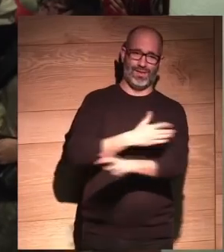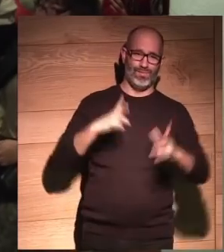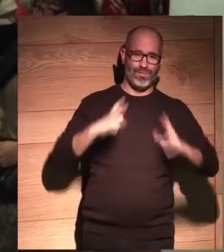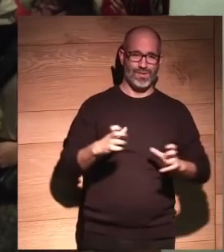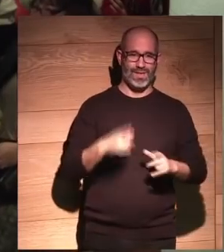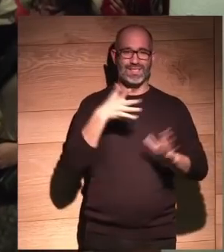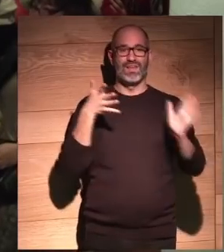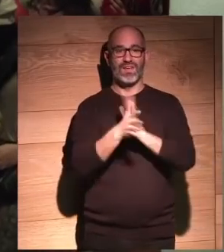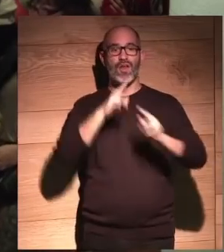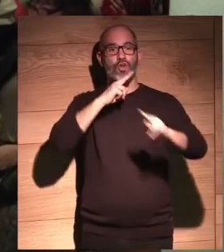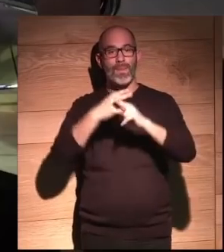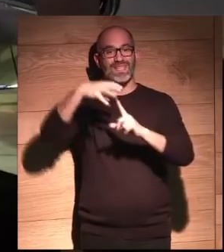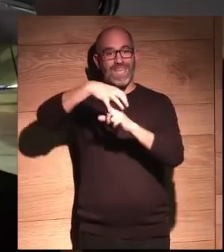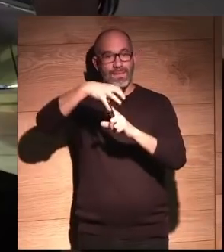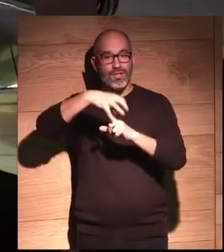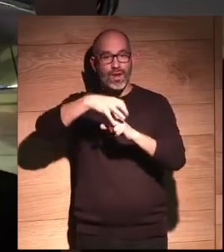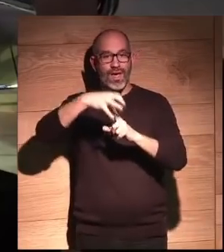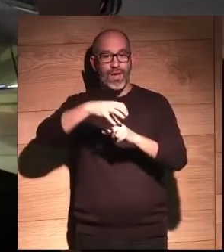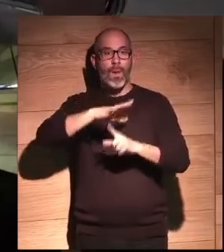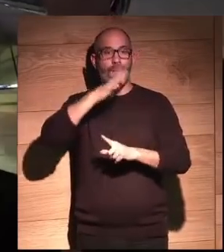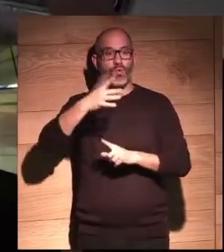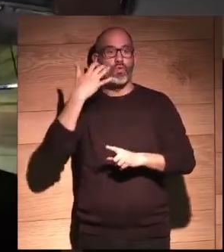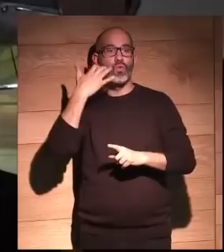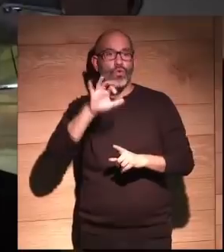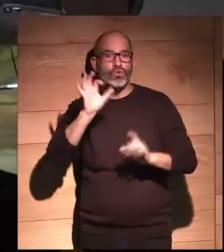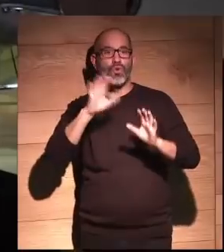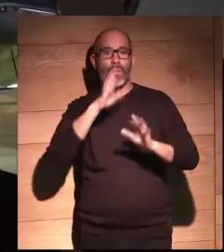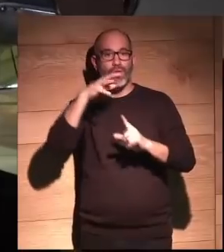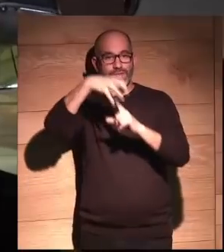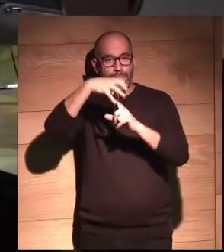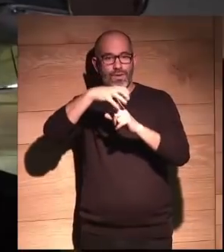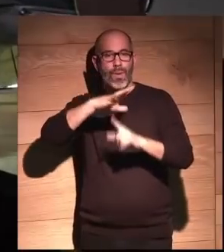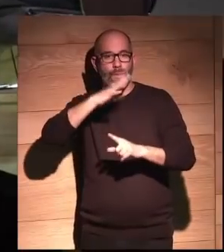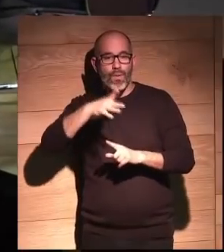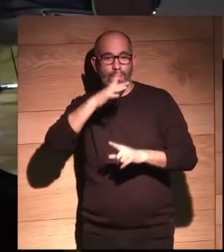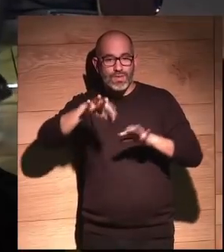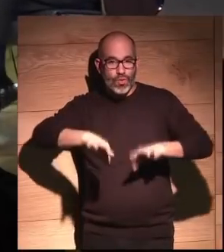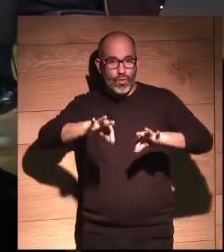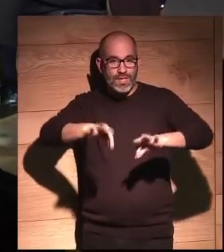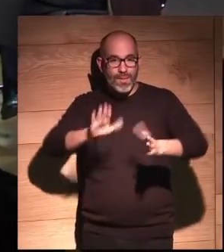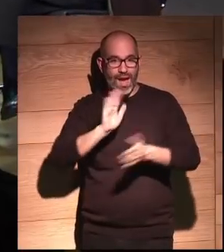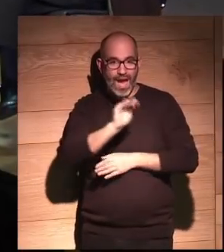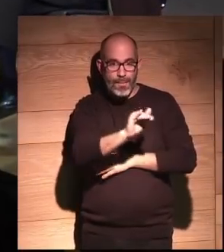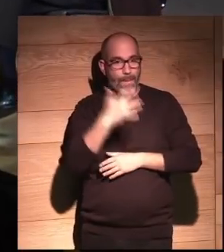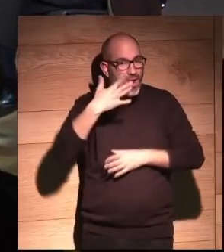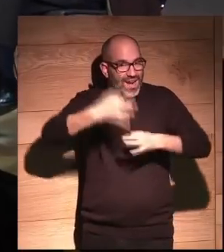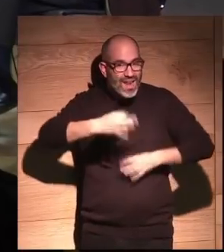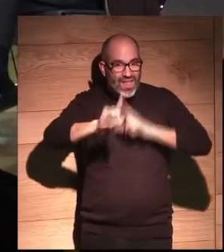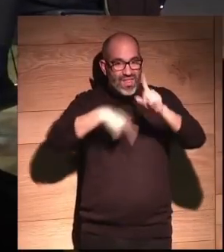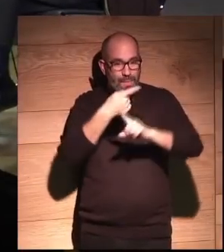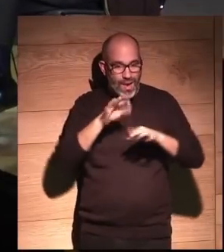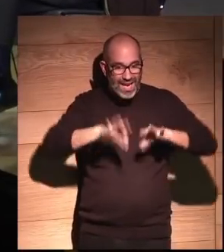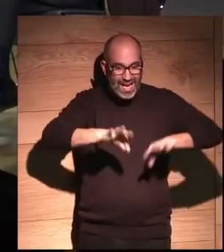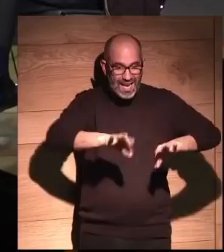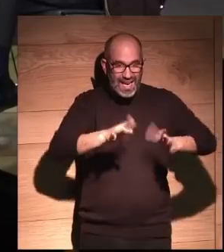Claro, entonces... se llaman champiñones, ¿por qué? Porque... es curioso, les llaman champiñones porque se cultivan en el campo, pero luego en realidad no se cultivan en el campo.